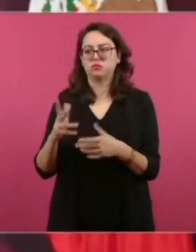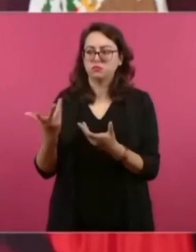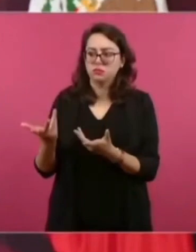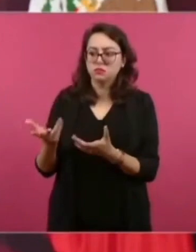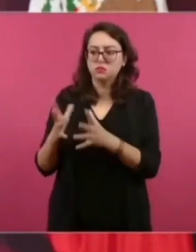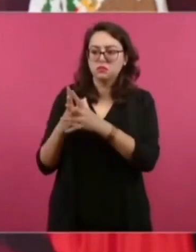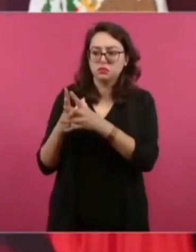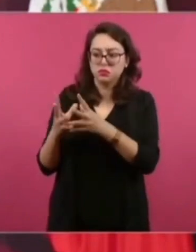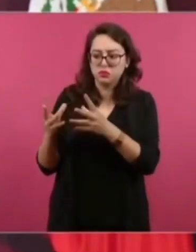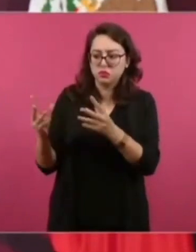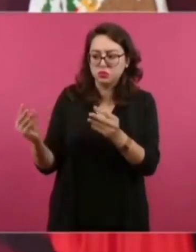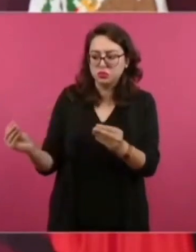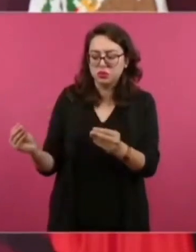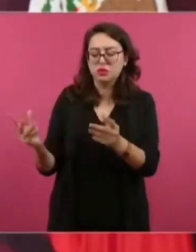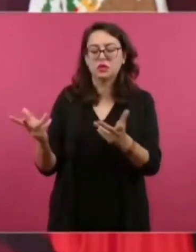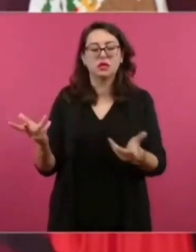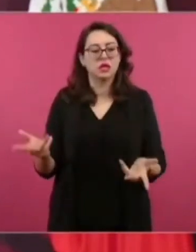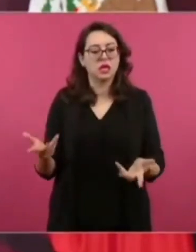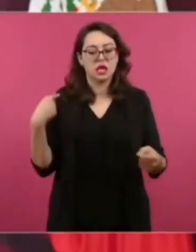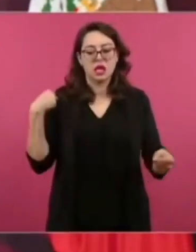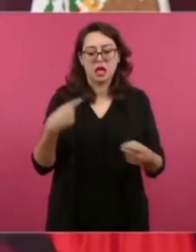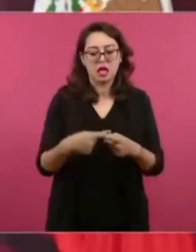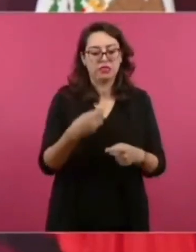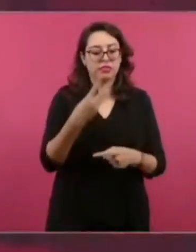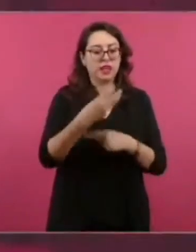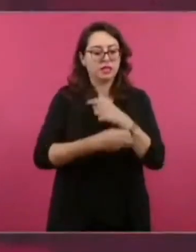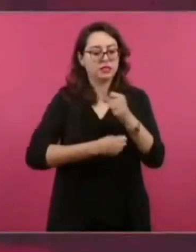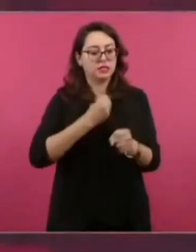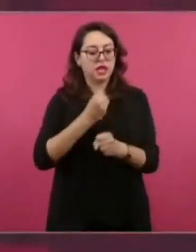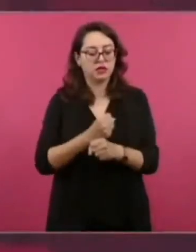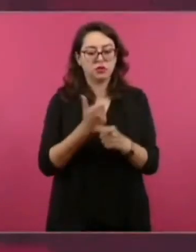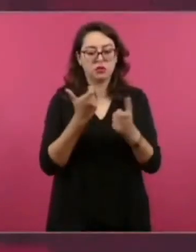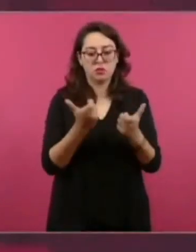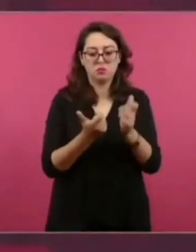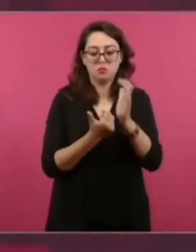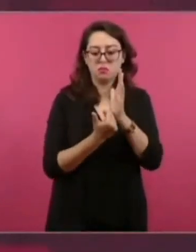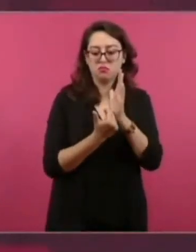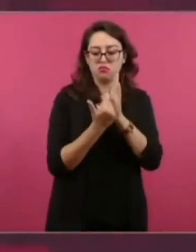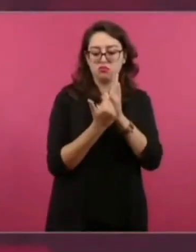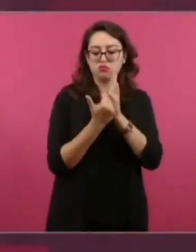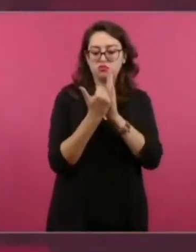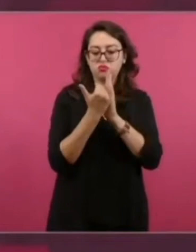ya llevamos 3 años creciendo más de 3% anual